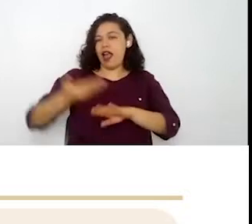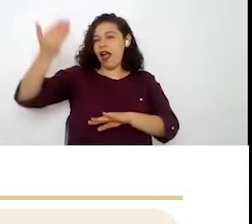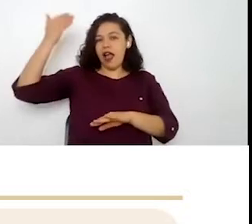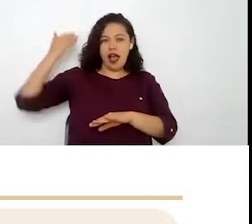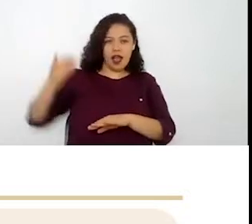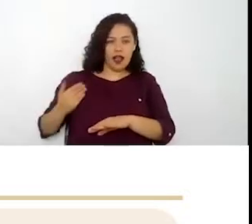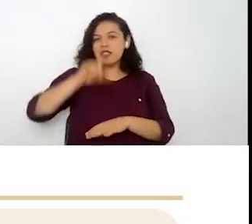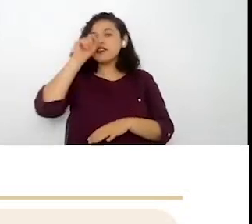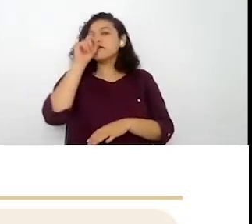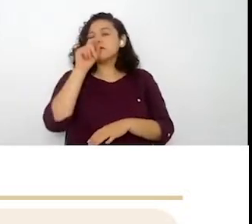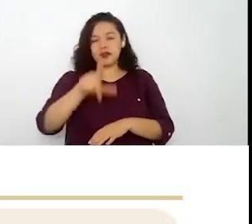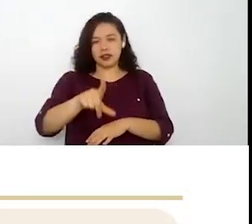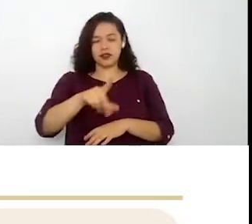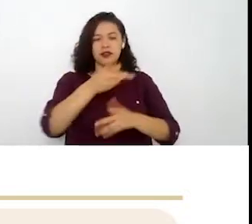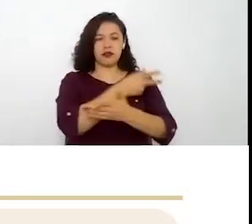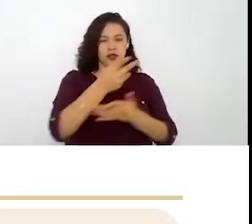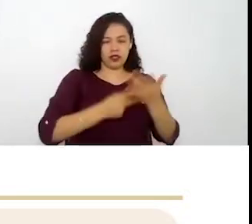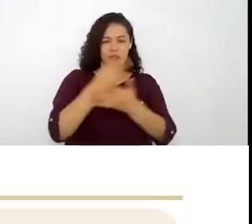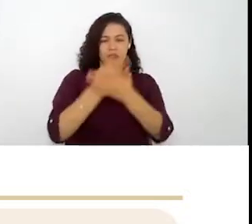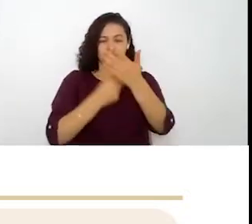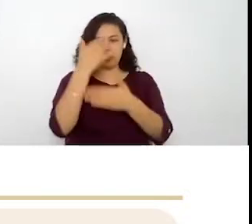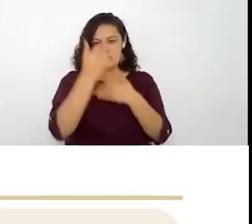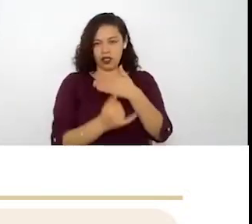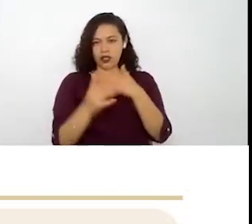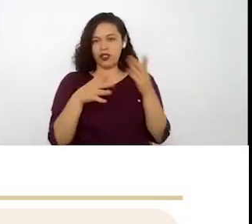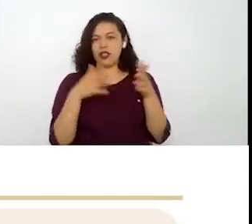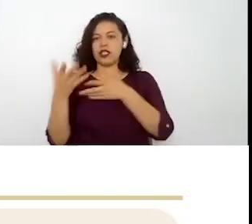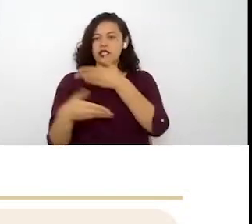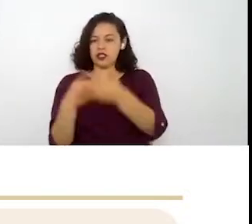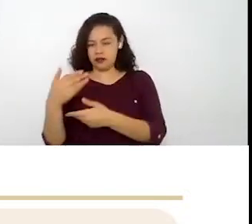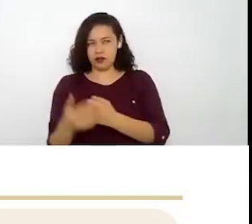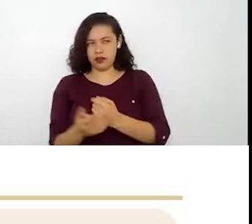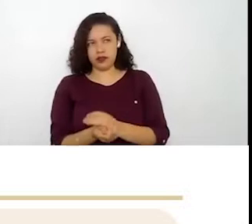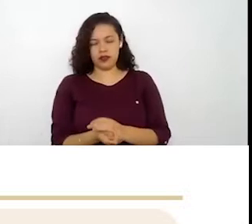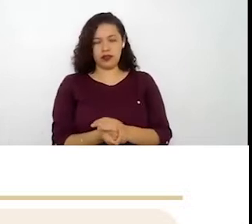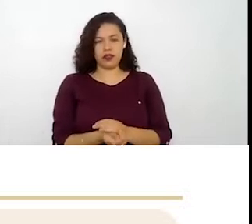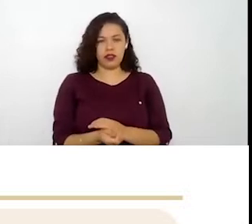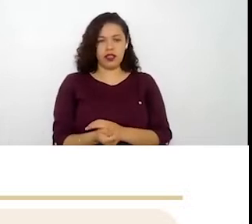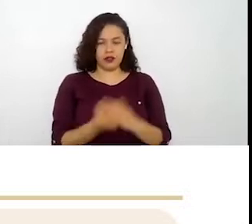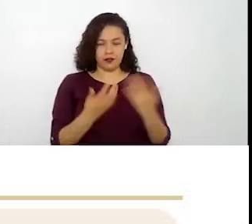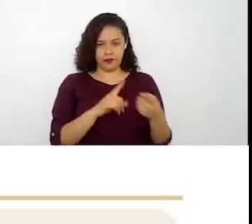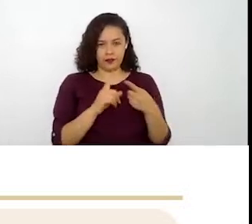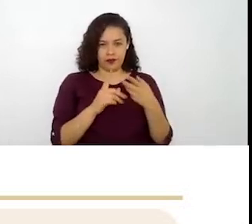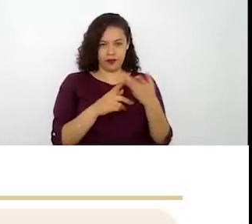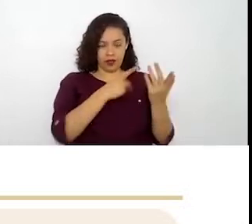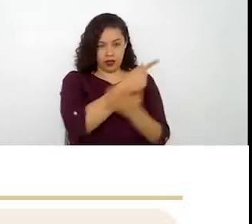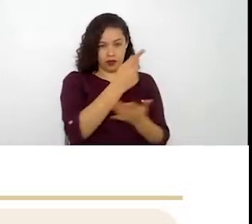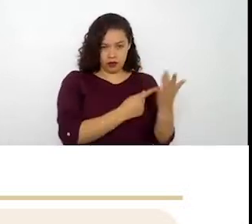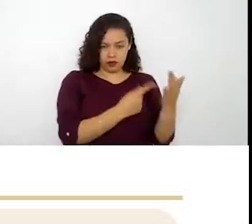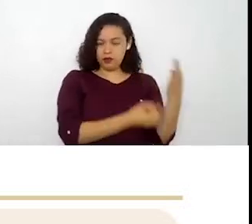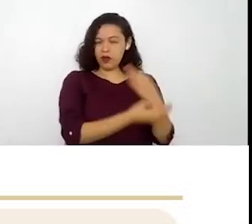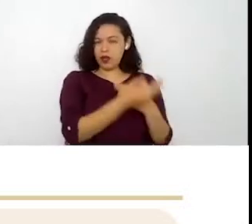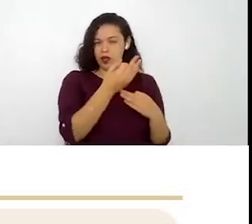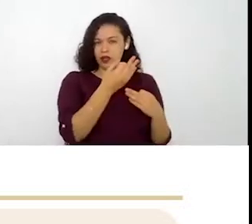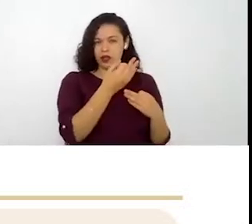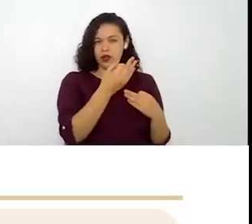en años anteriores programa proyecto y los servicios el programa al igual que todo digamos